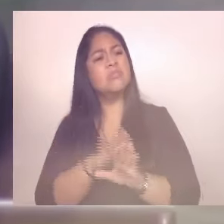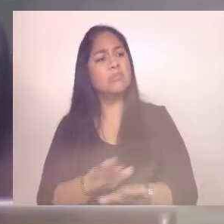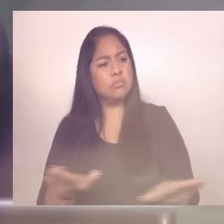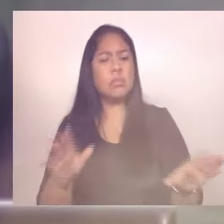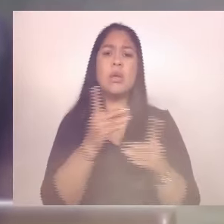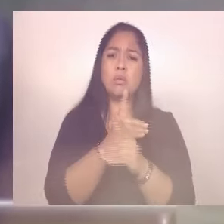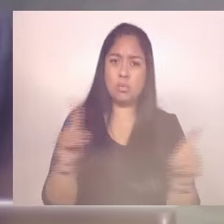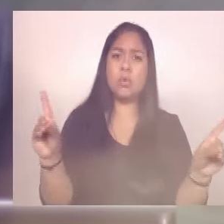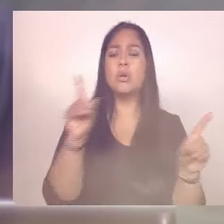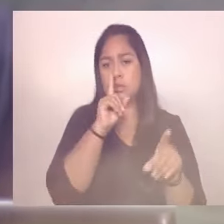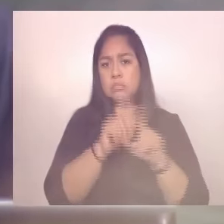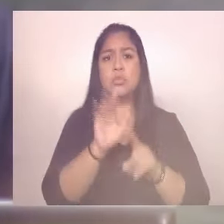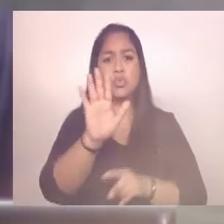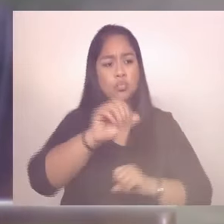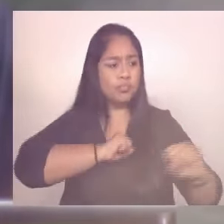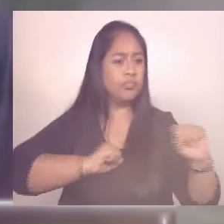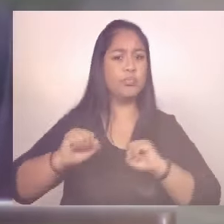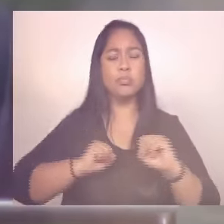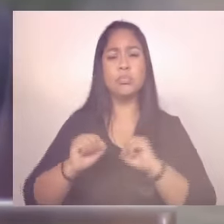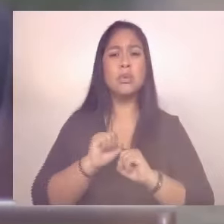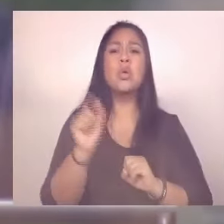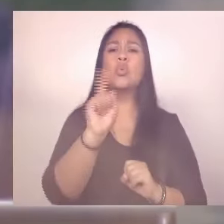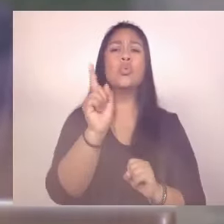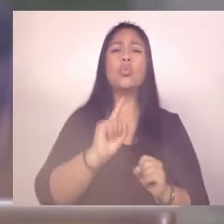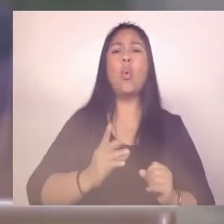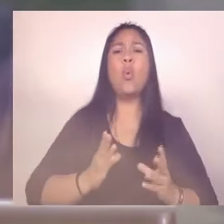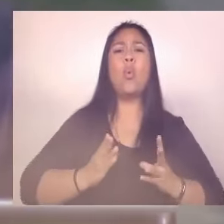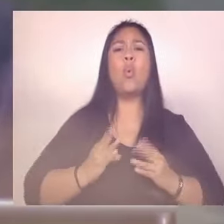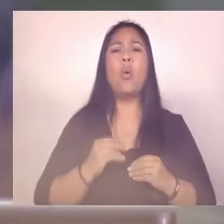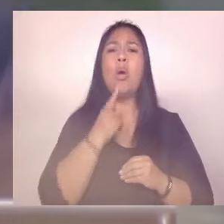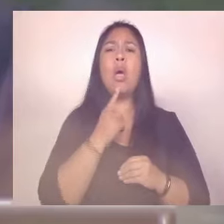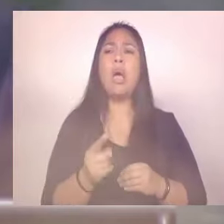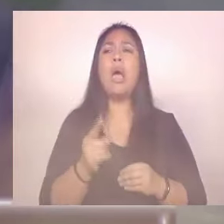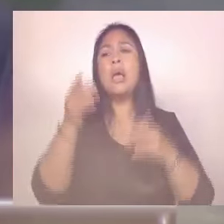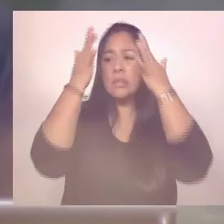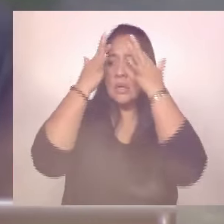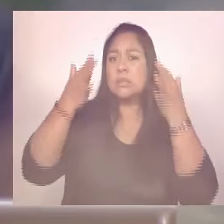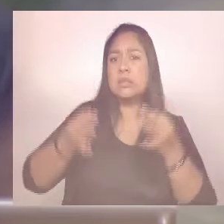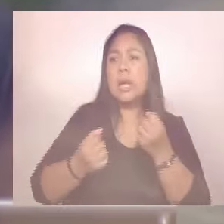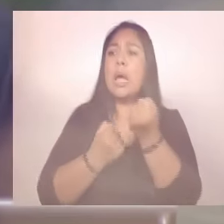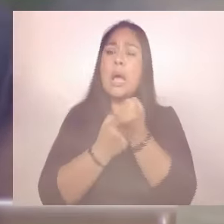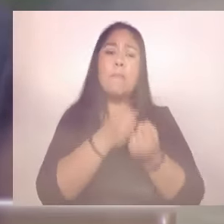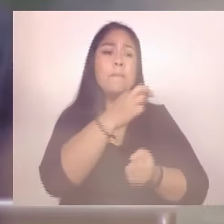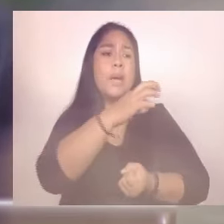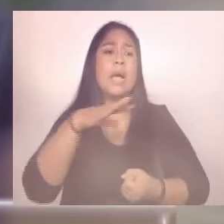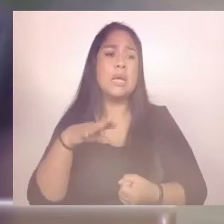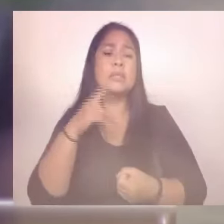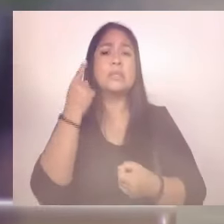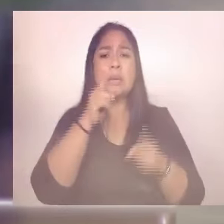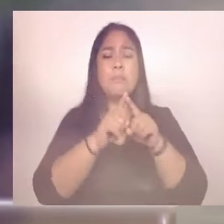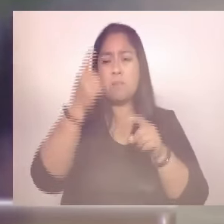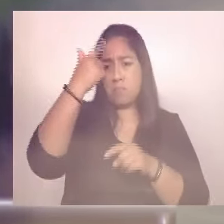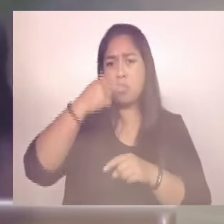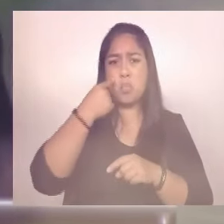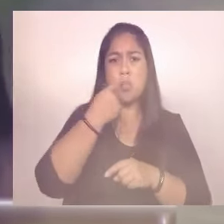pacifista y democrático en su acción. No es aceptable que se dejen de adoptar decisiones a favor de la paz